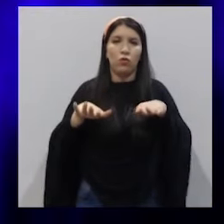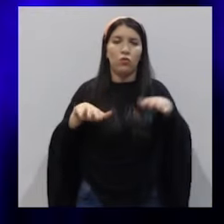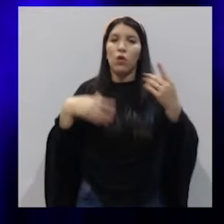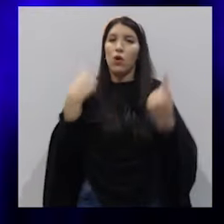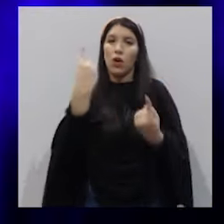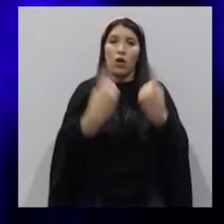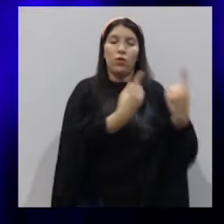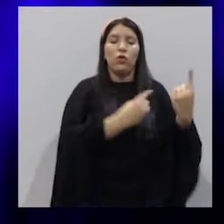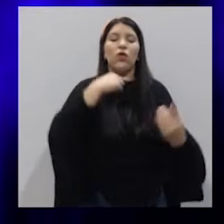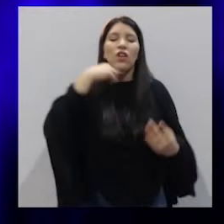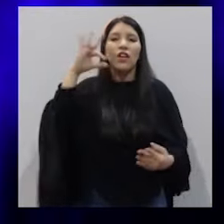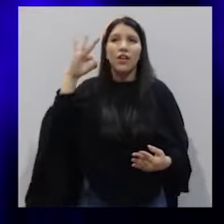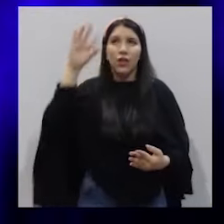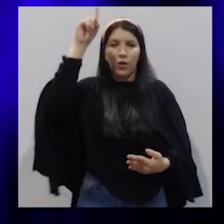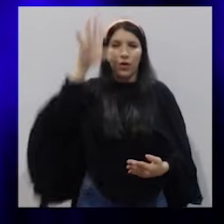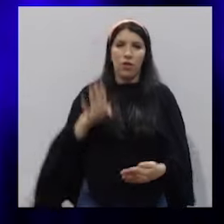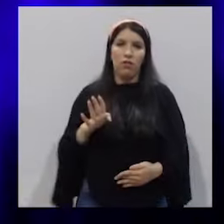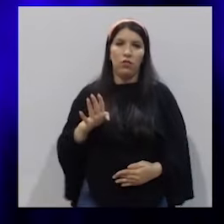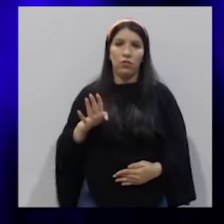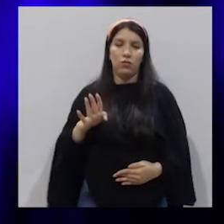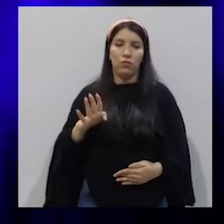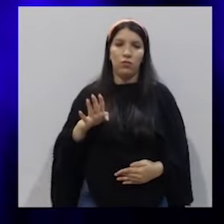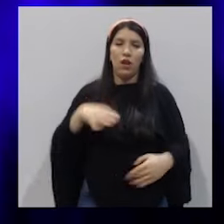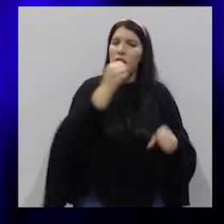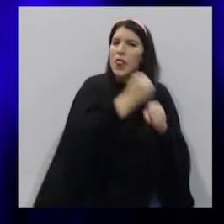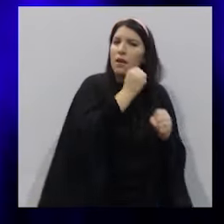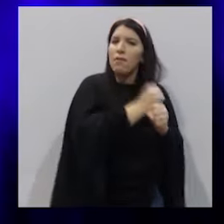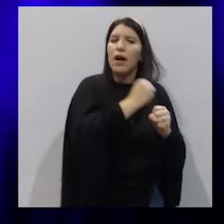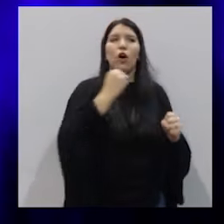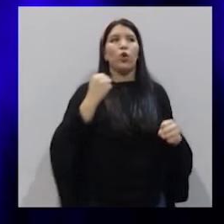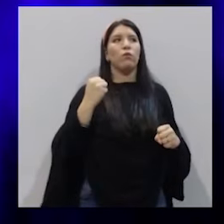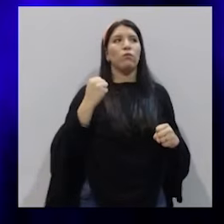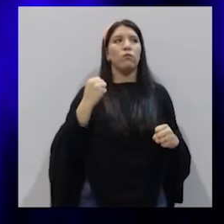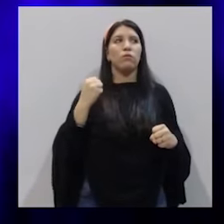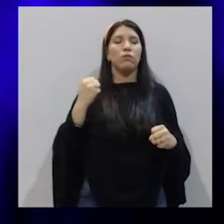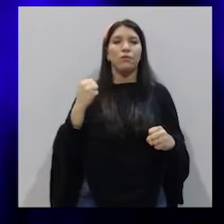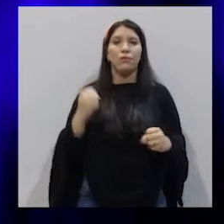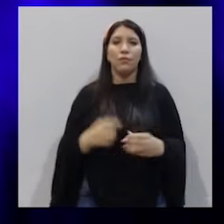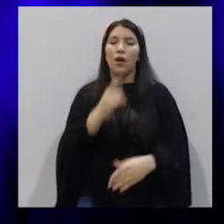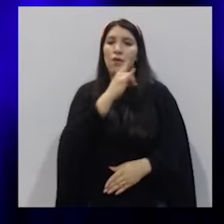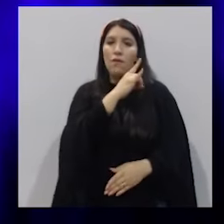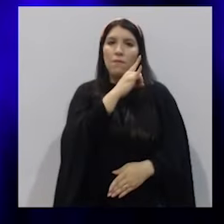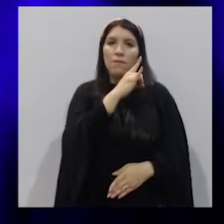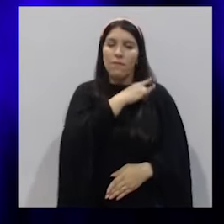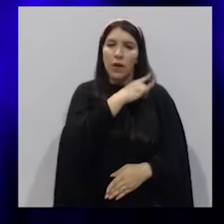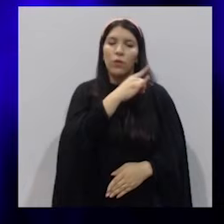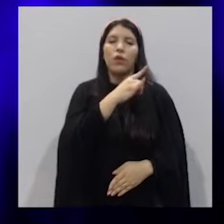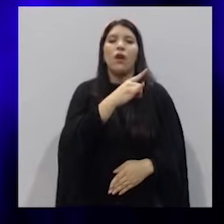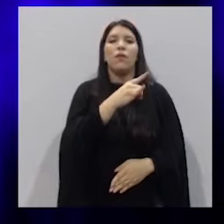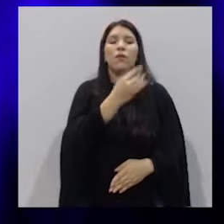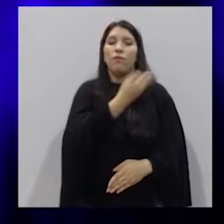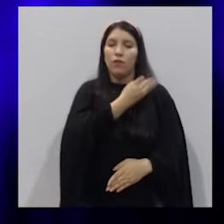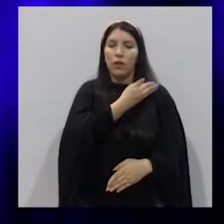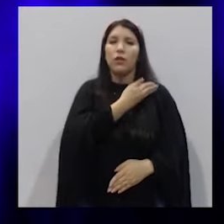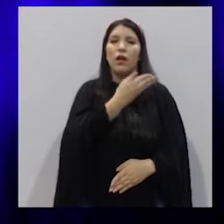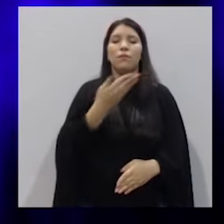nos estemos desarrollando sea en el trabajo en la profesión y sobre todo en la casa de dios no